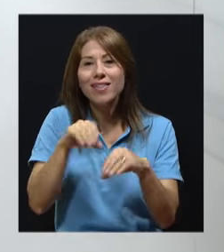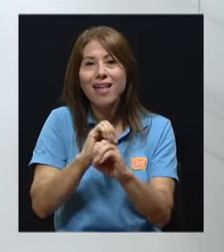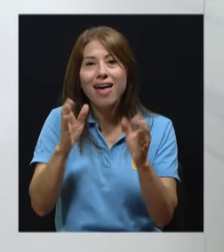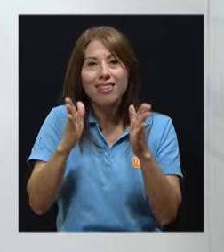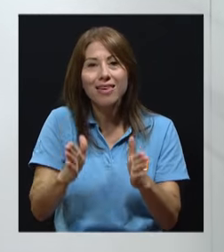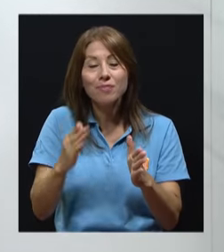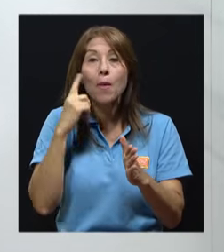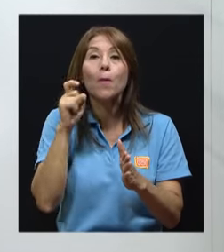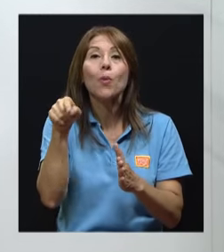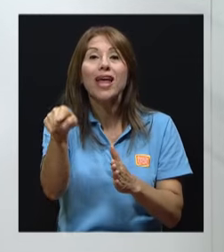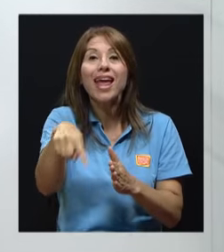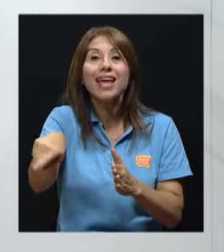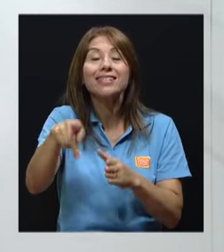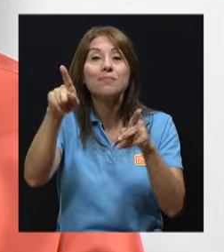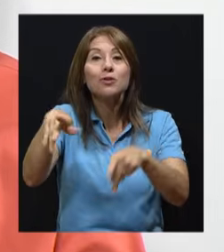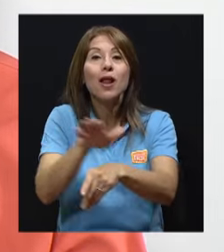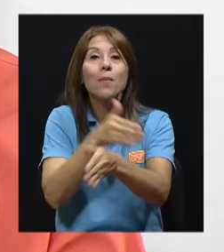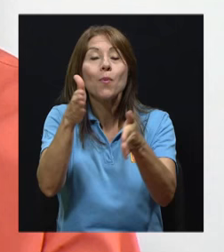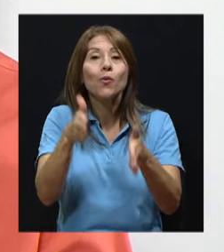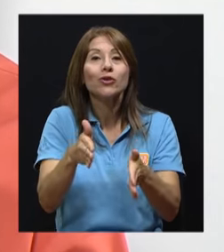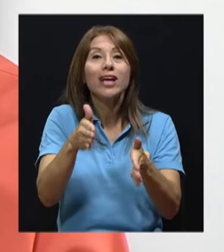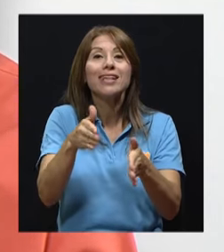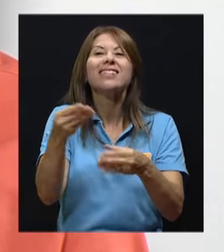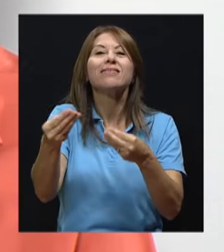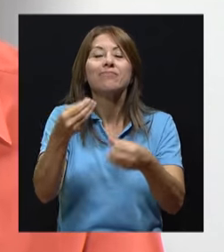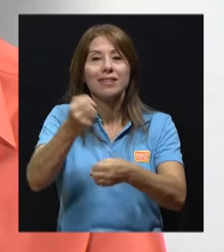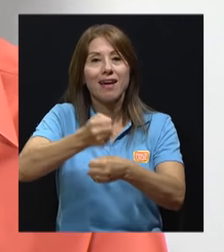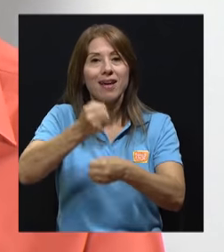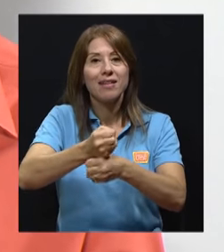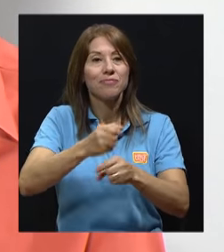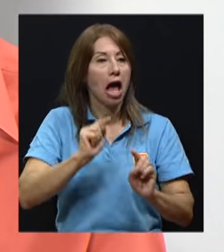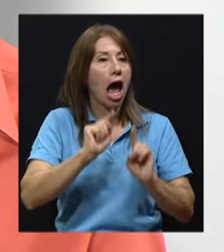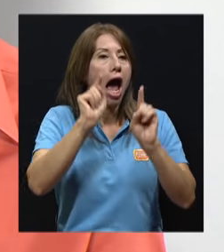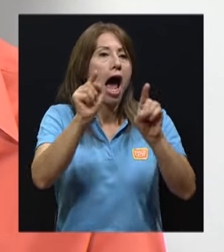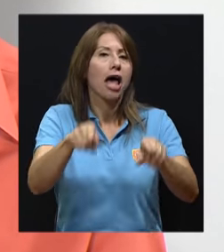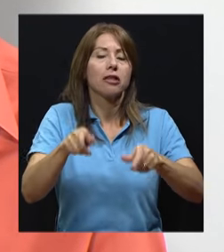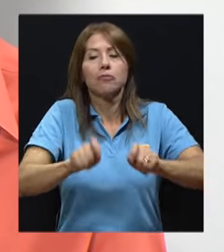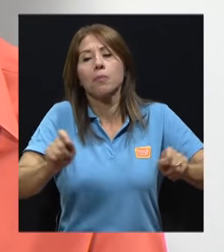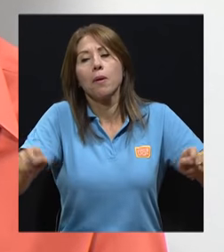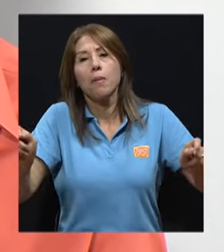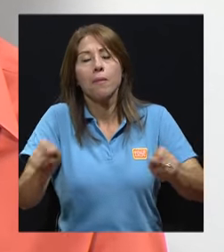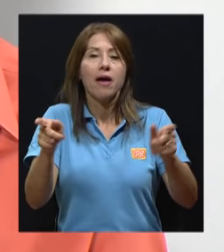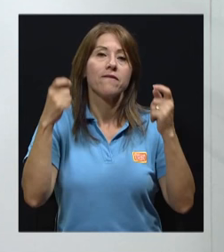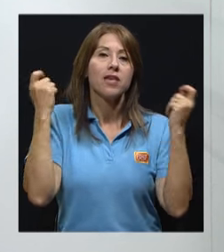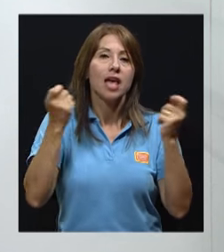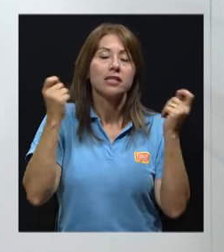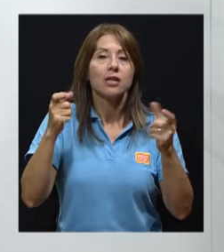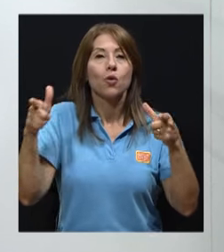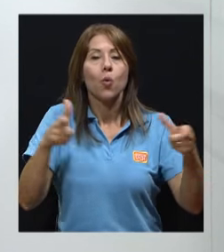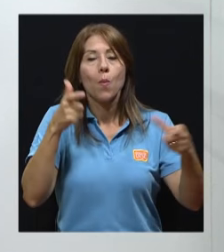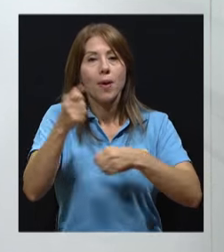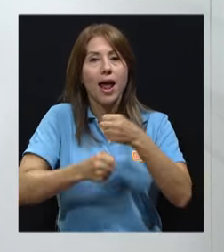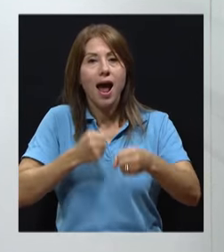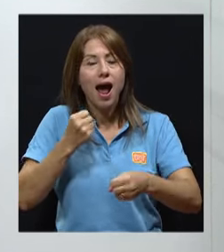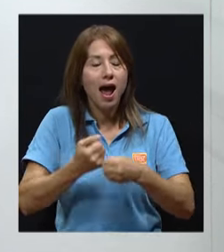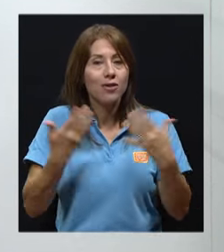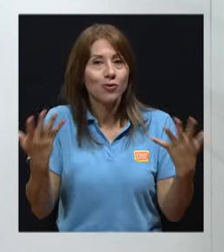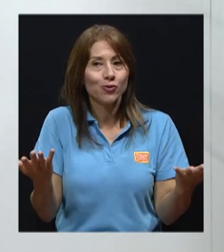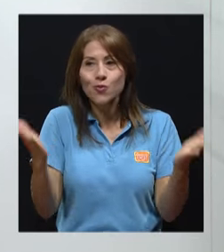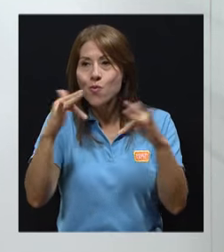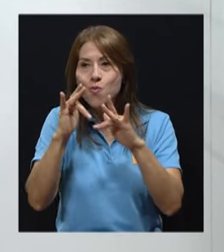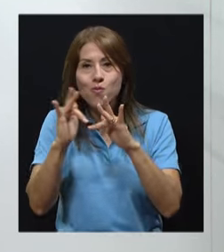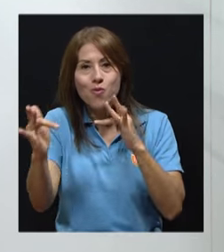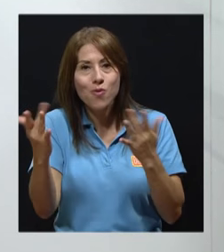estos músicos Ah okay Andan interpretando Pues andan tocando fiestas cumpleaños este